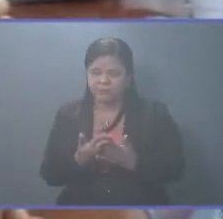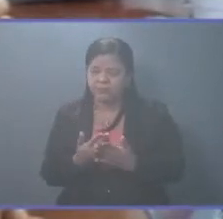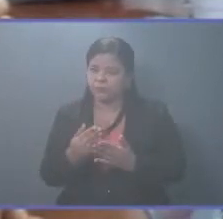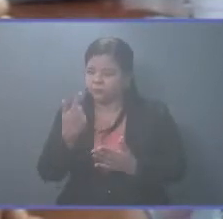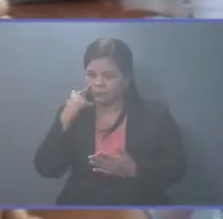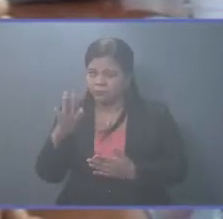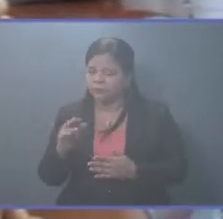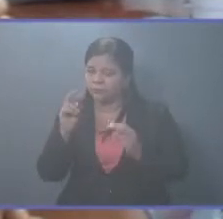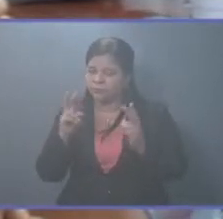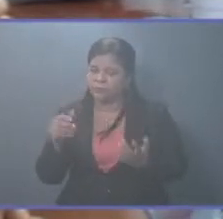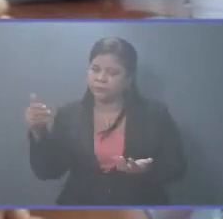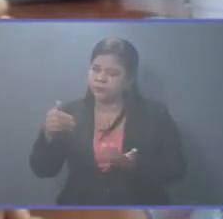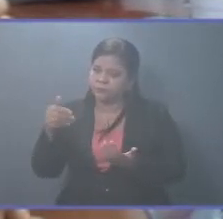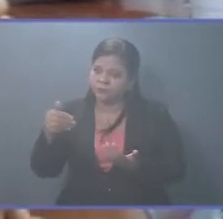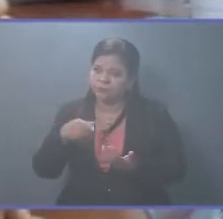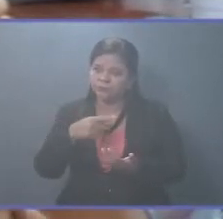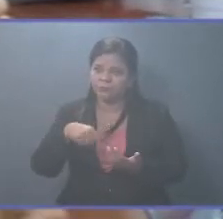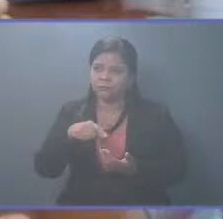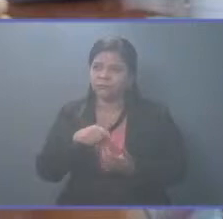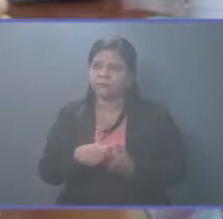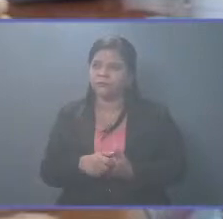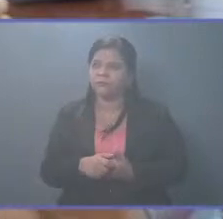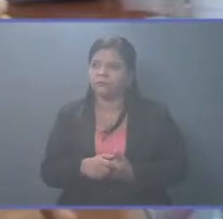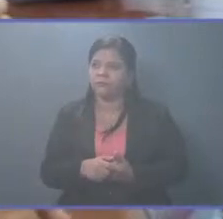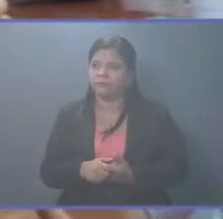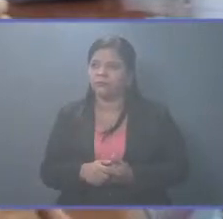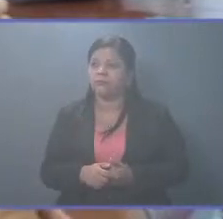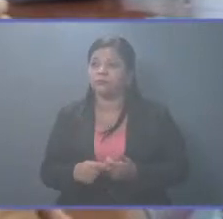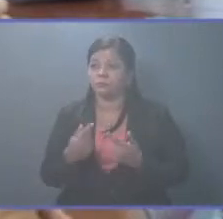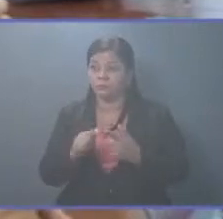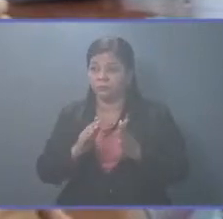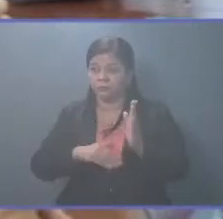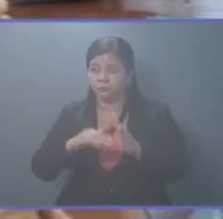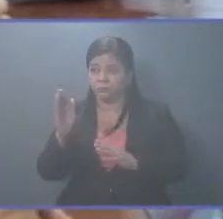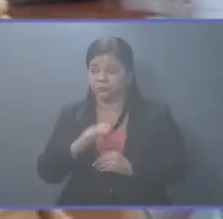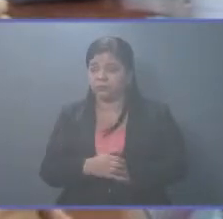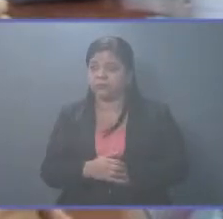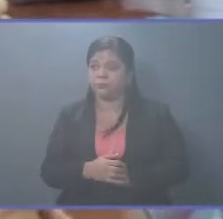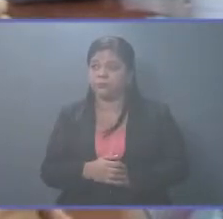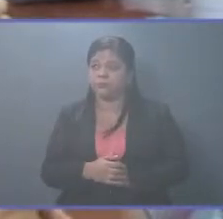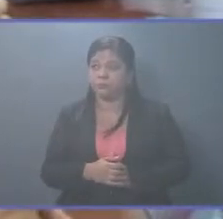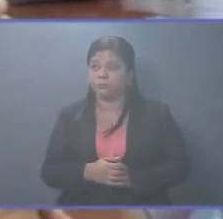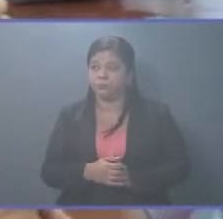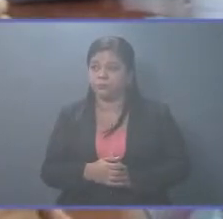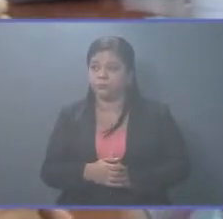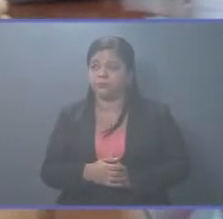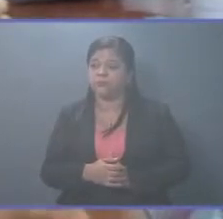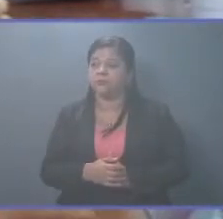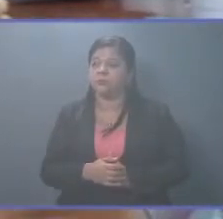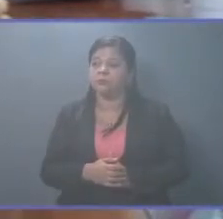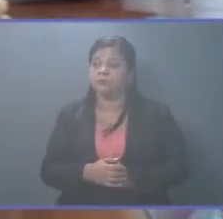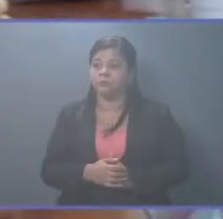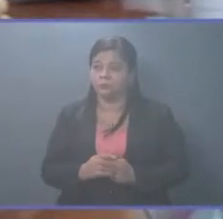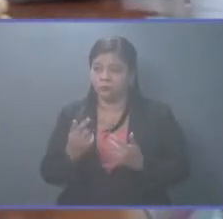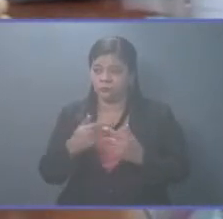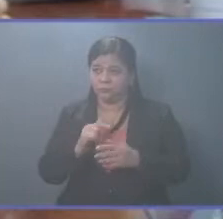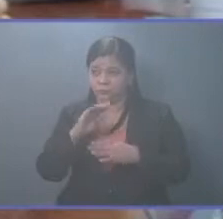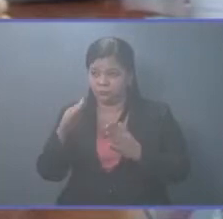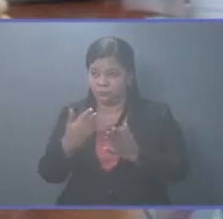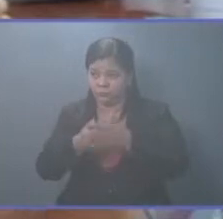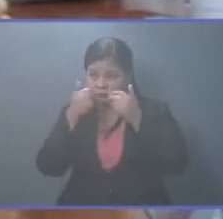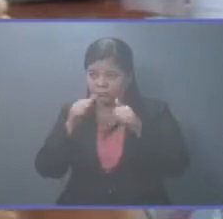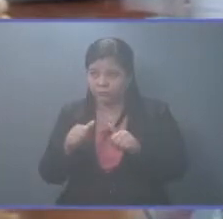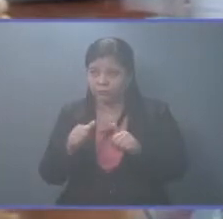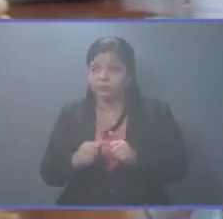Con la parte de capacitaciones, básicamente lo que les mencionaba, pues la única capacitación que creo que hemos estado como CAPI por ser